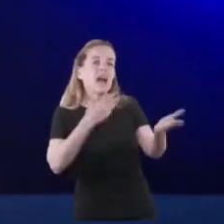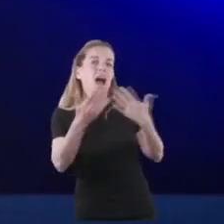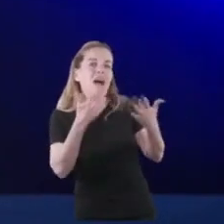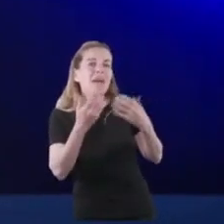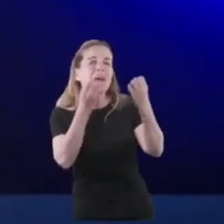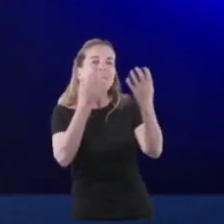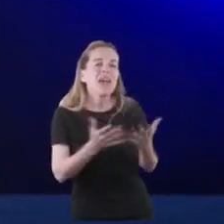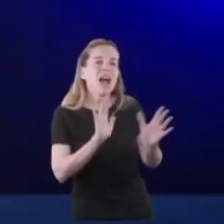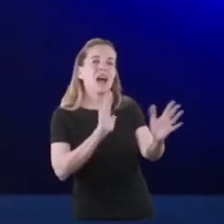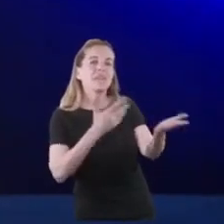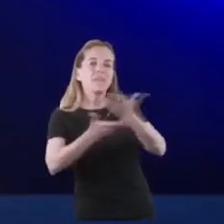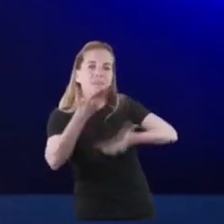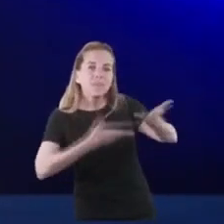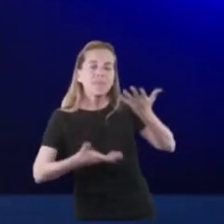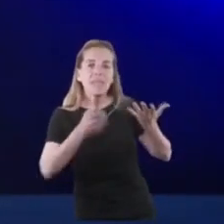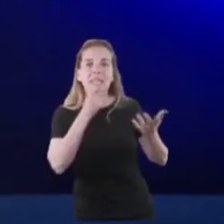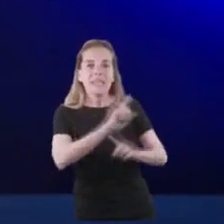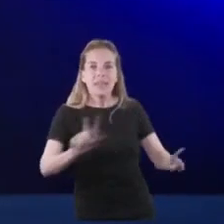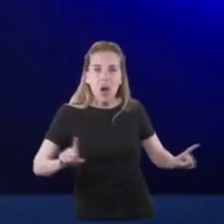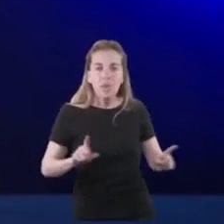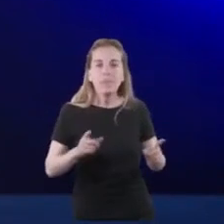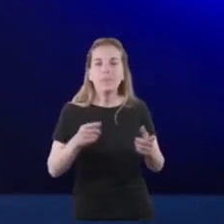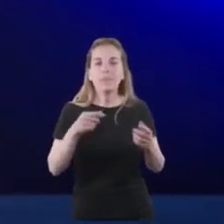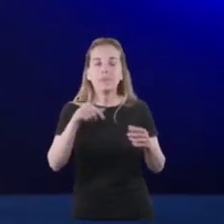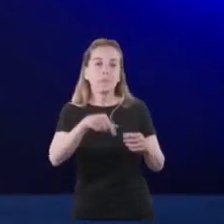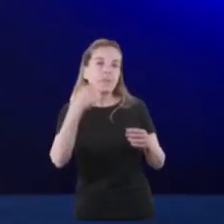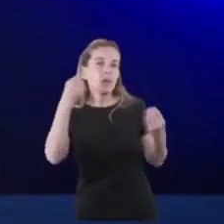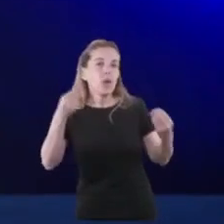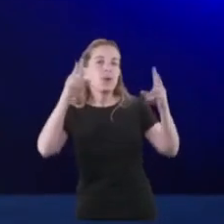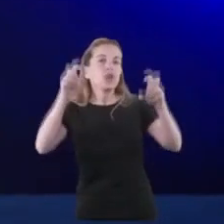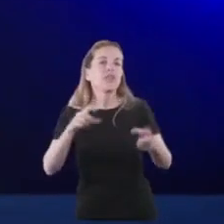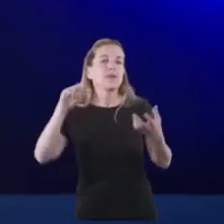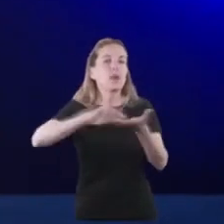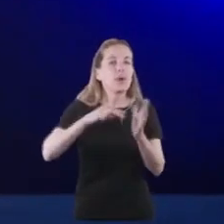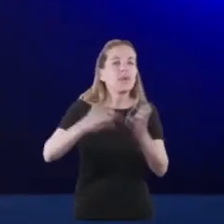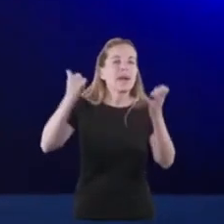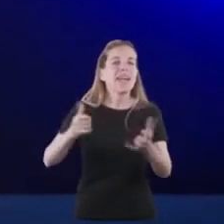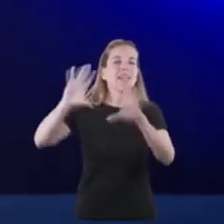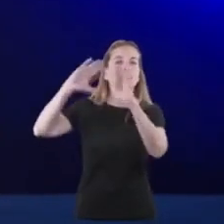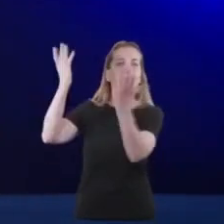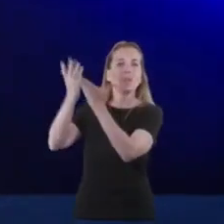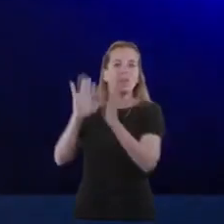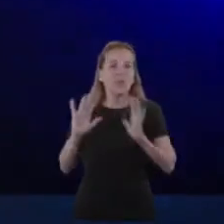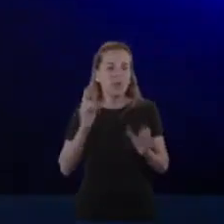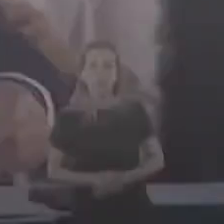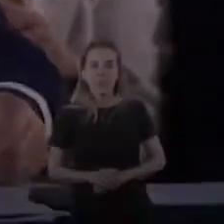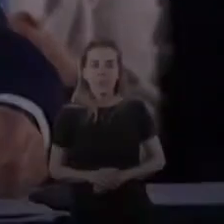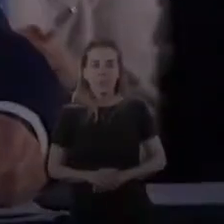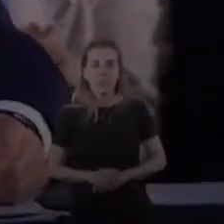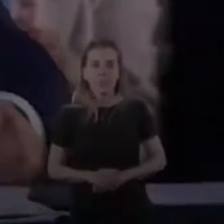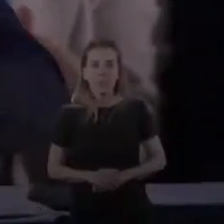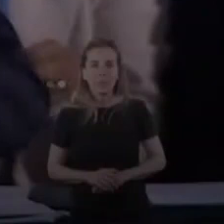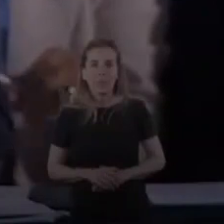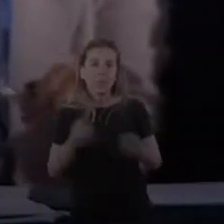modo distinto las problemáticas que hoy acechan al mundo, entonces estaremos fracasando.